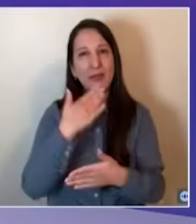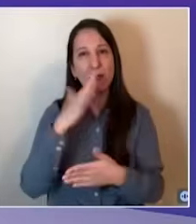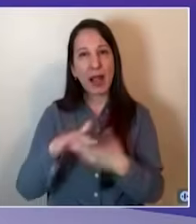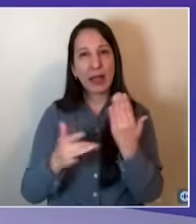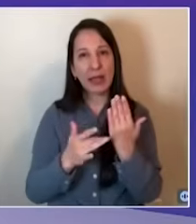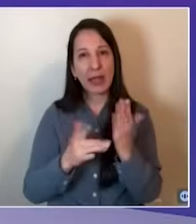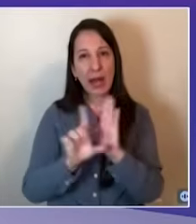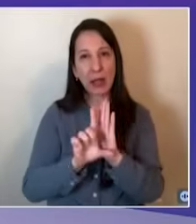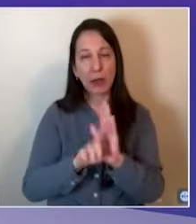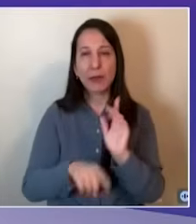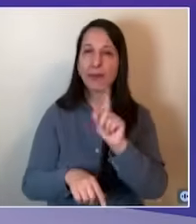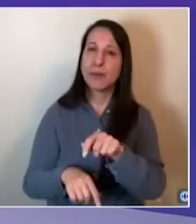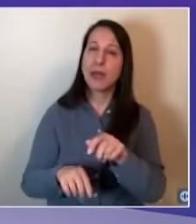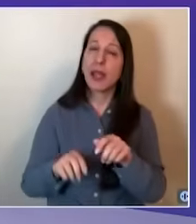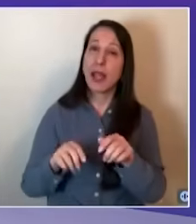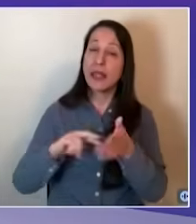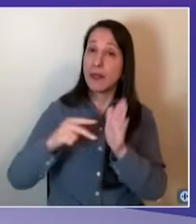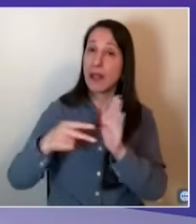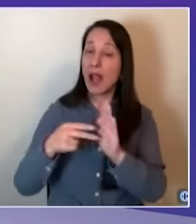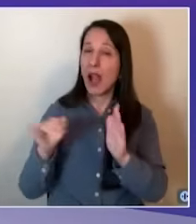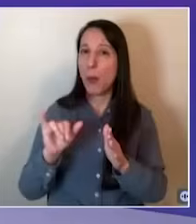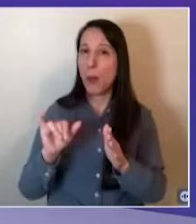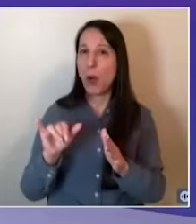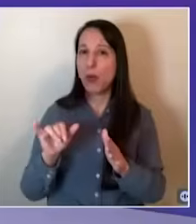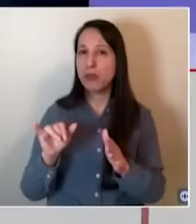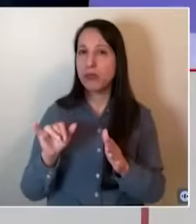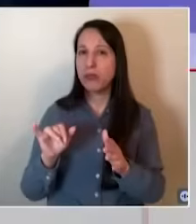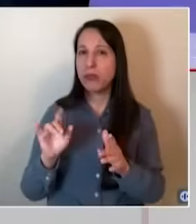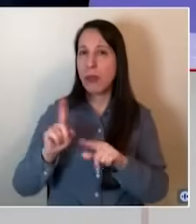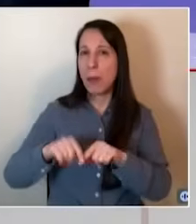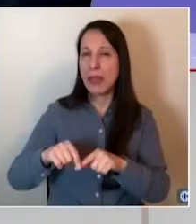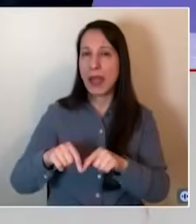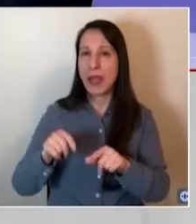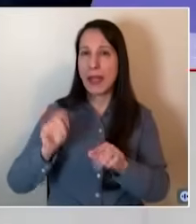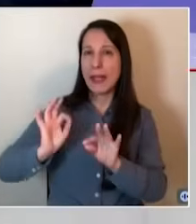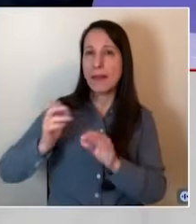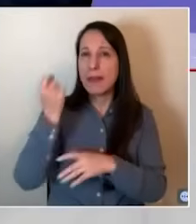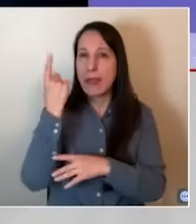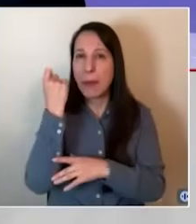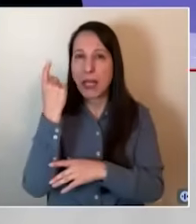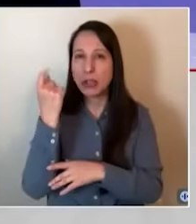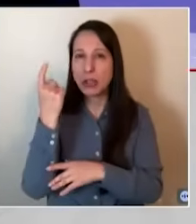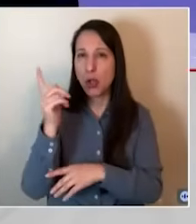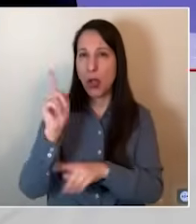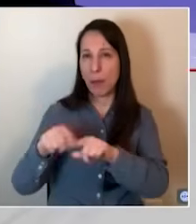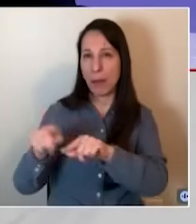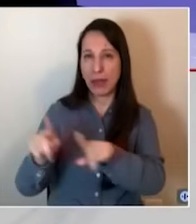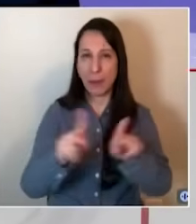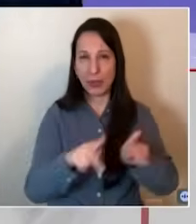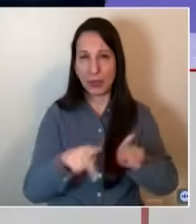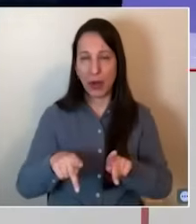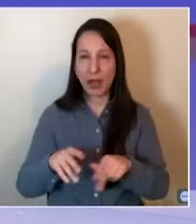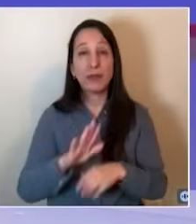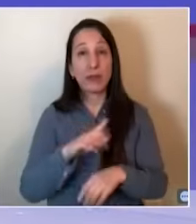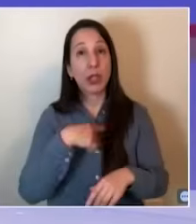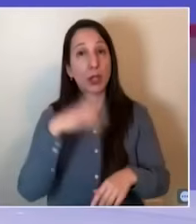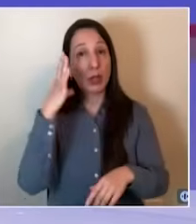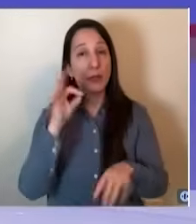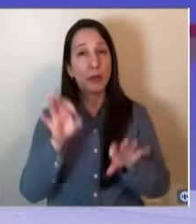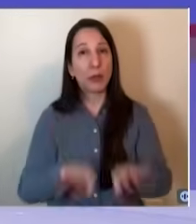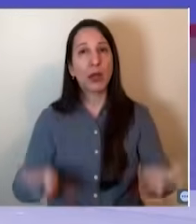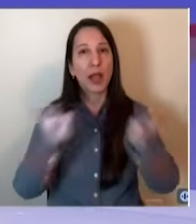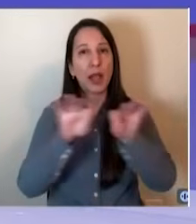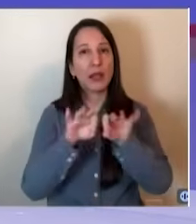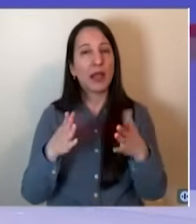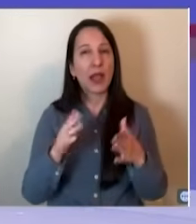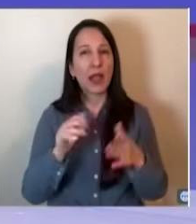Que digamos, recurre a la interpretación antojadiza de cualquiera. Lo que es importante, yo creo, es que no se